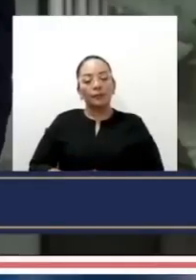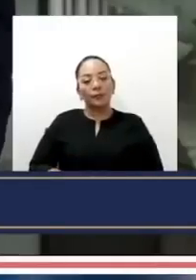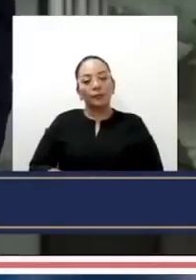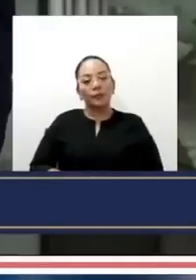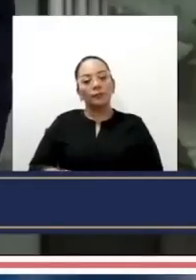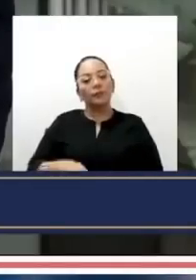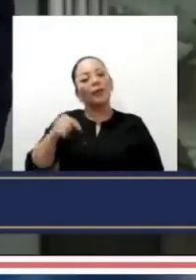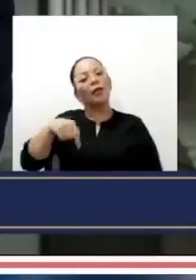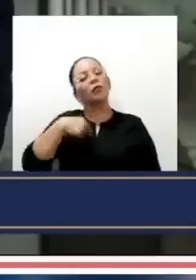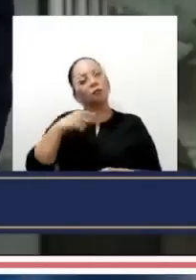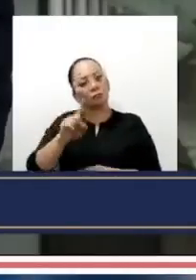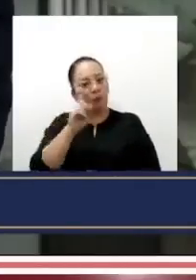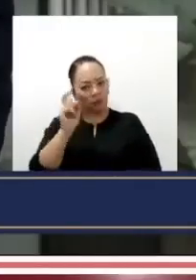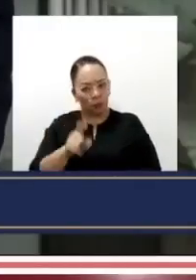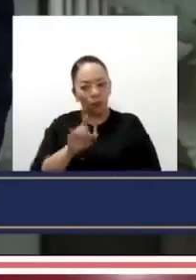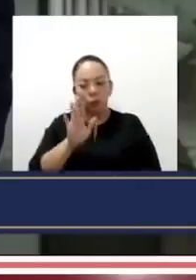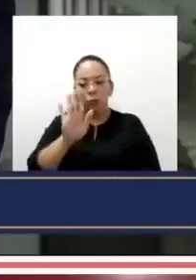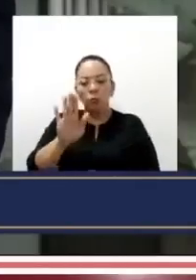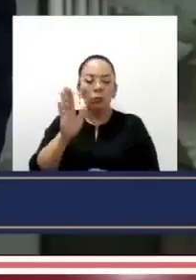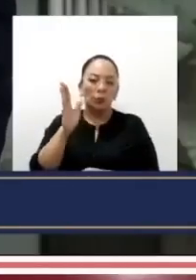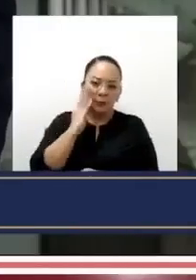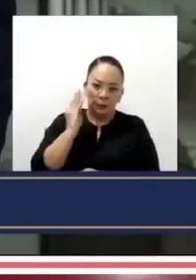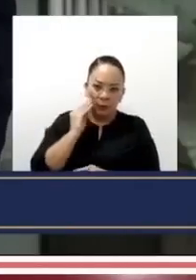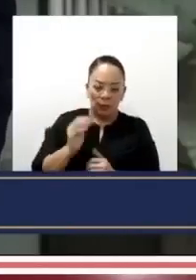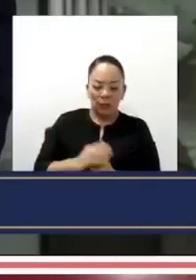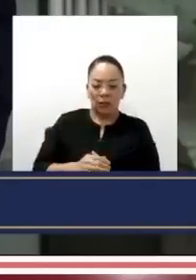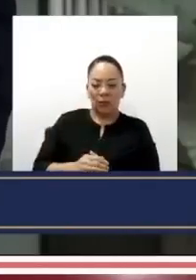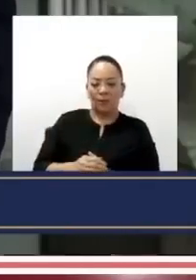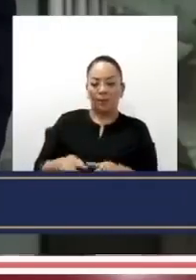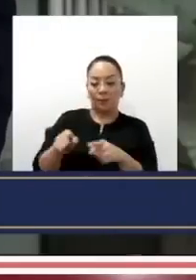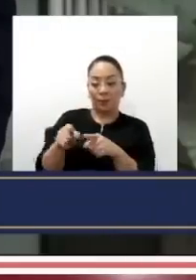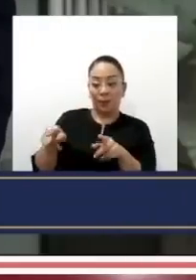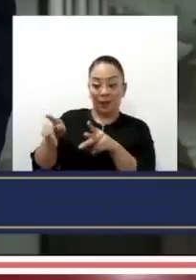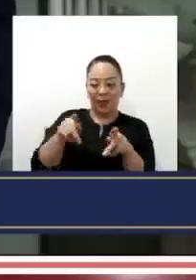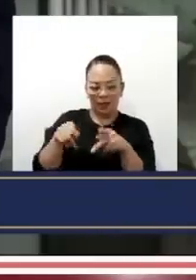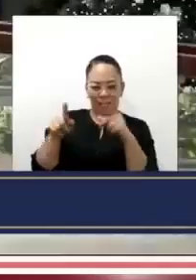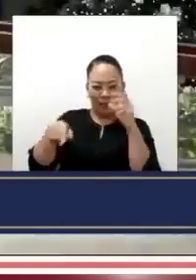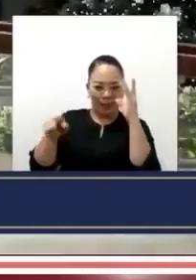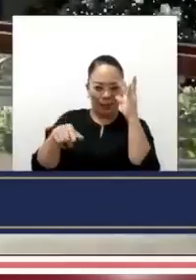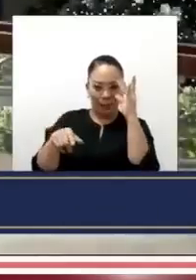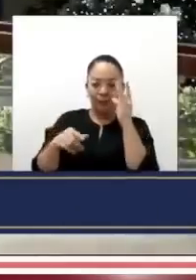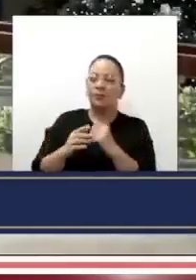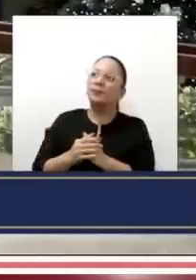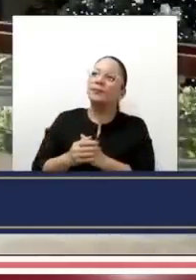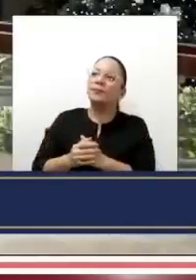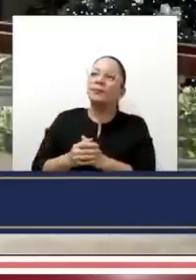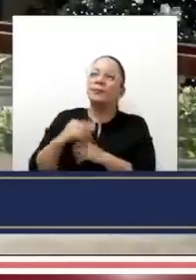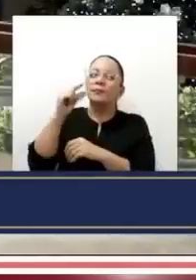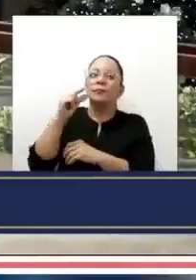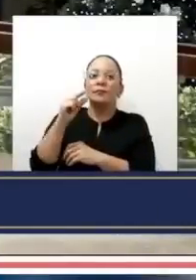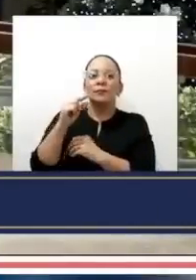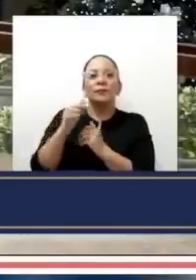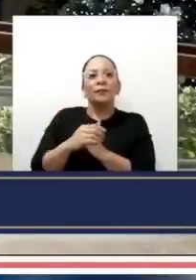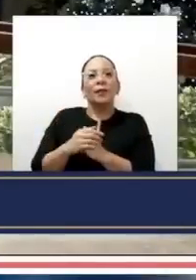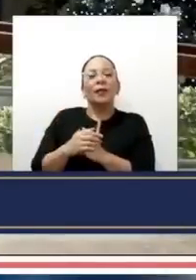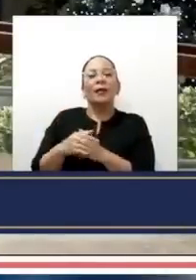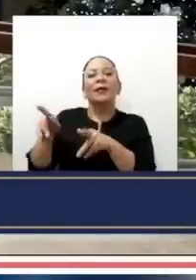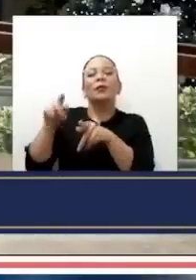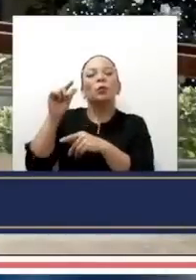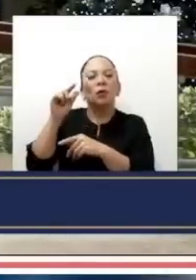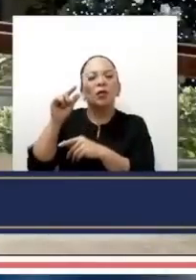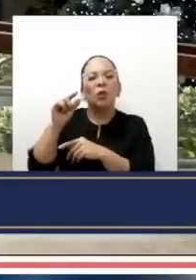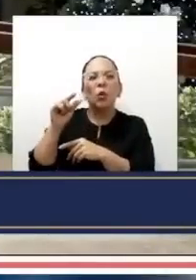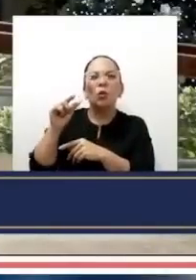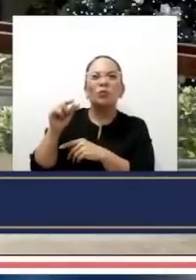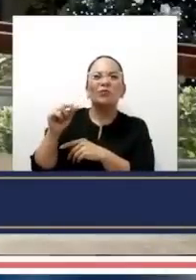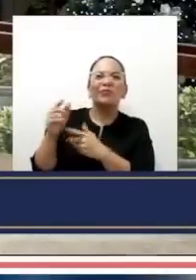pregunta que yo le hago con su experticia es, esta gente un poquillo, ¿cómo la podríamos llamar? Desubicada,